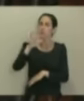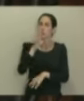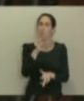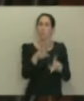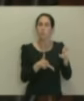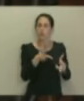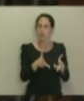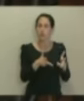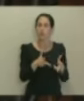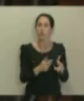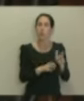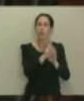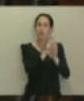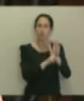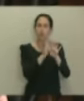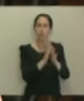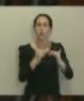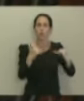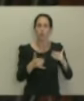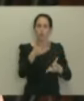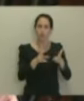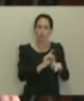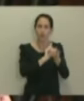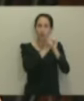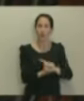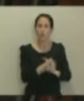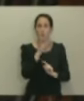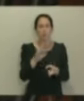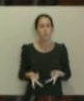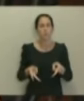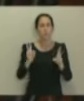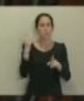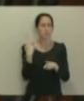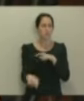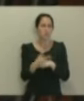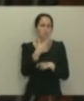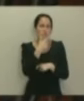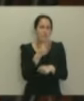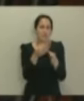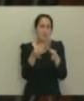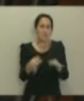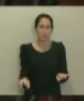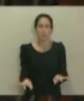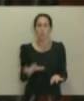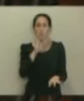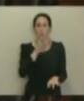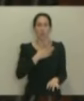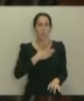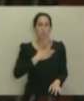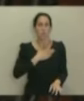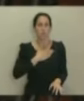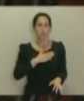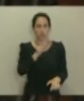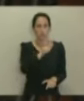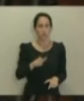ha modificado el reglamento de la Cámara Vasca para permitir una cosa sencilla que forma parte, digamos, del patrimonio de todos